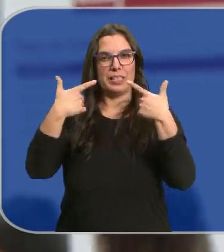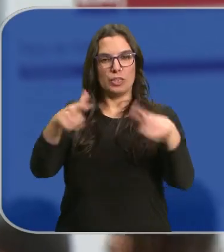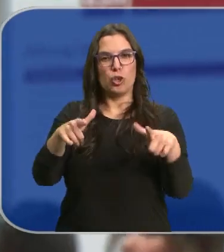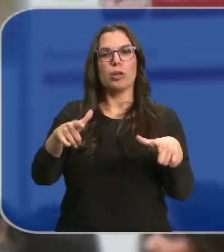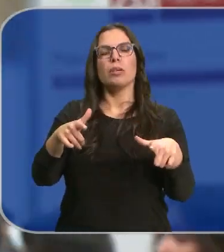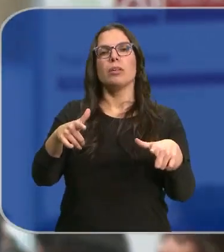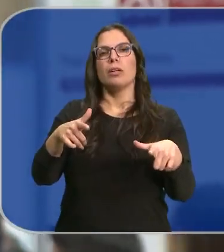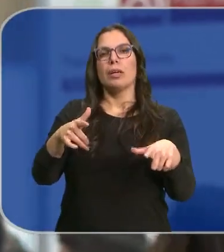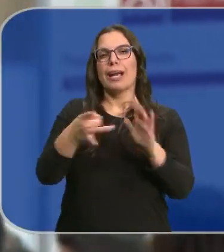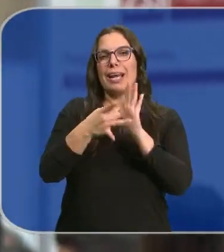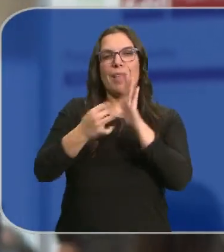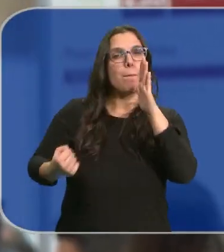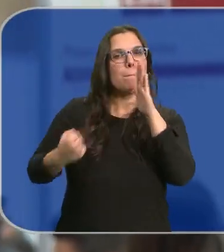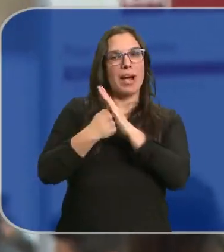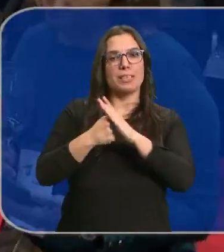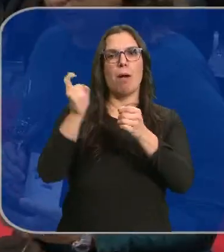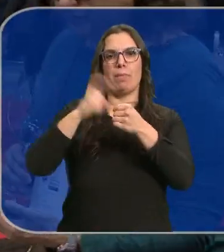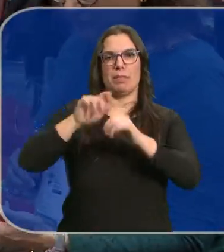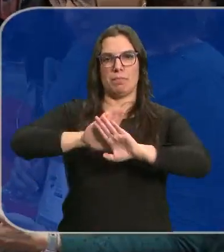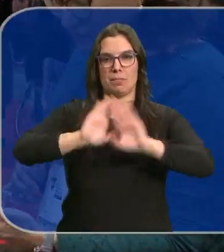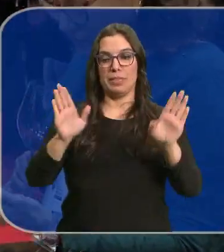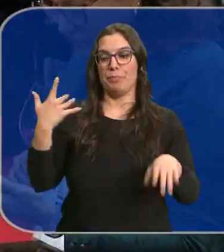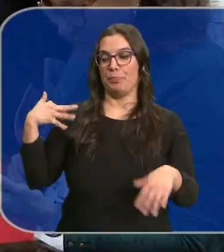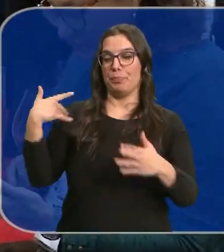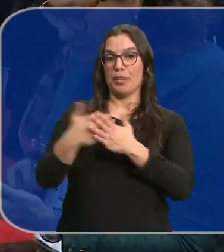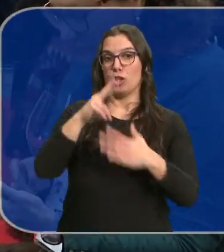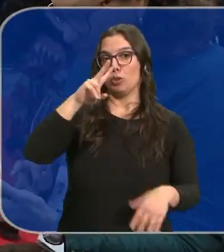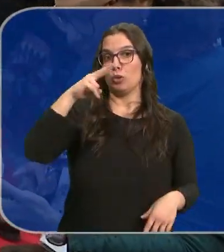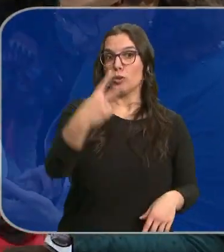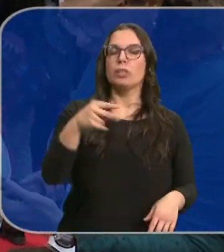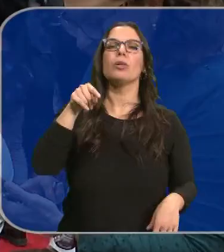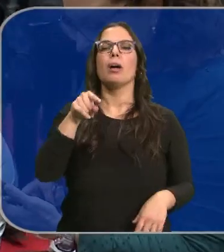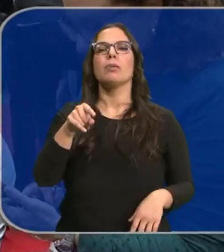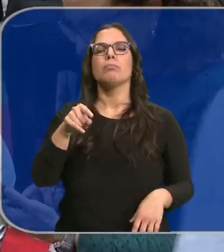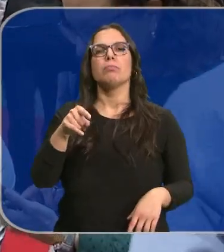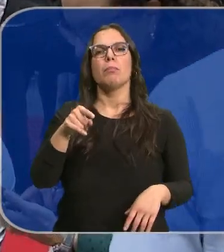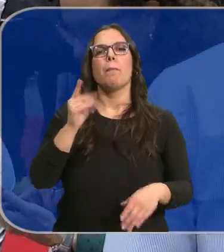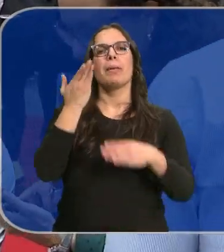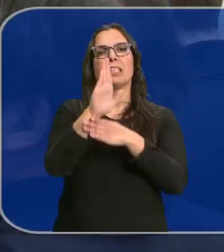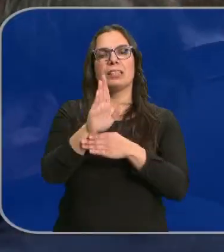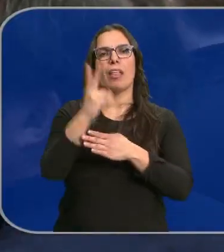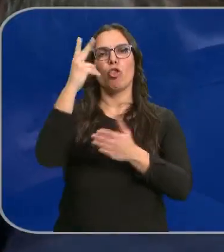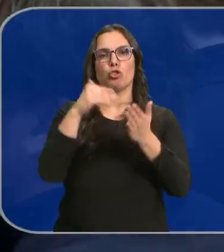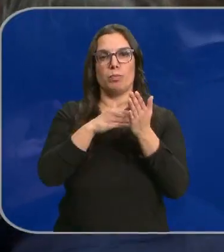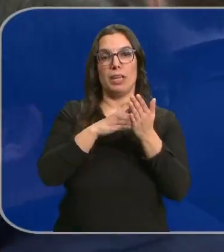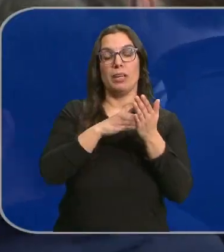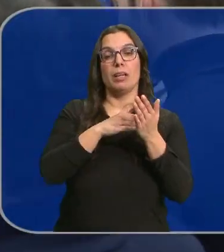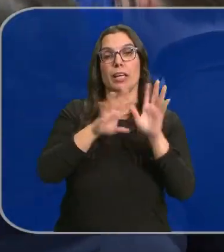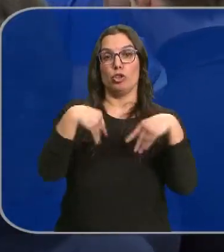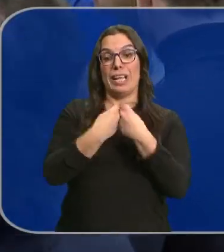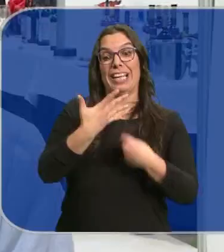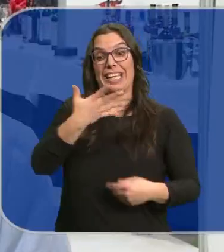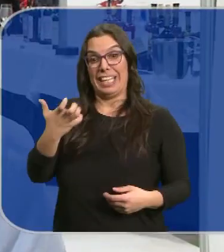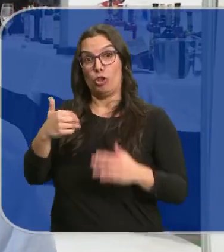los caldos de máxima calidad. En los 2 últimos años la feria crece hasta presentar 2.000 vinos, más de 500 son de